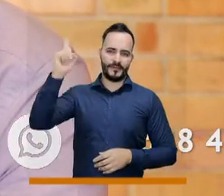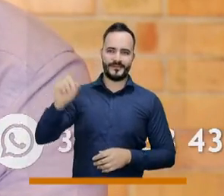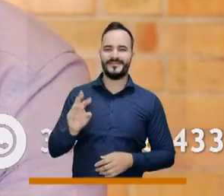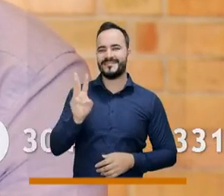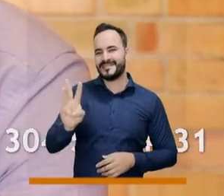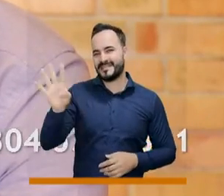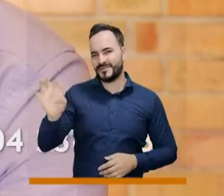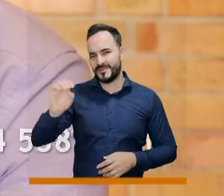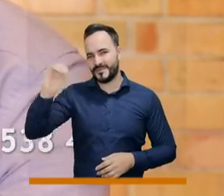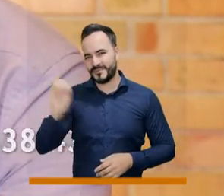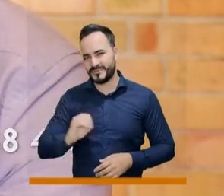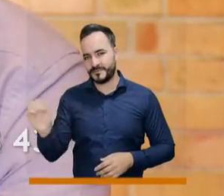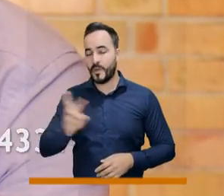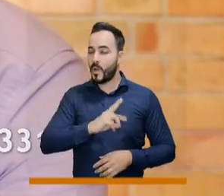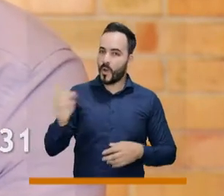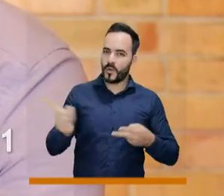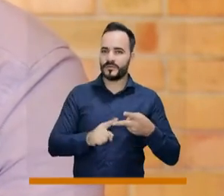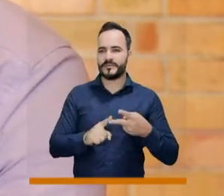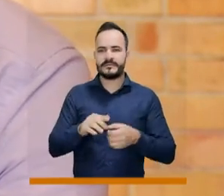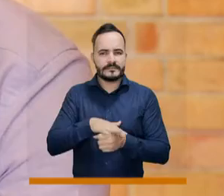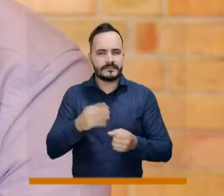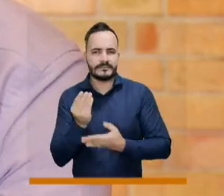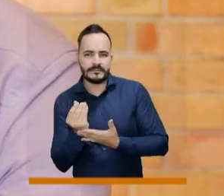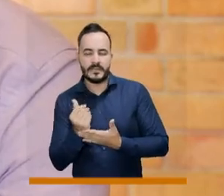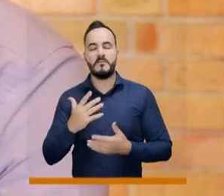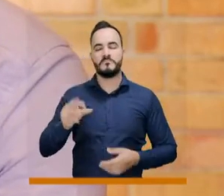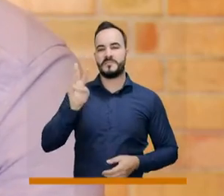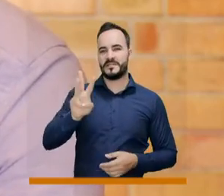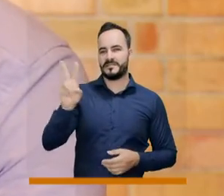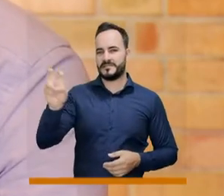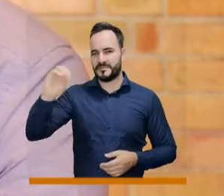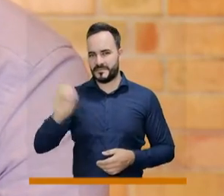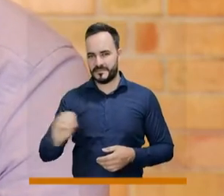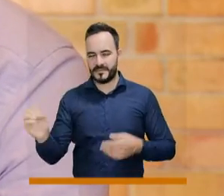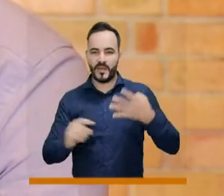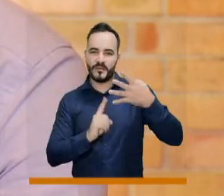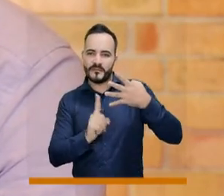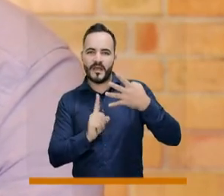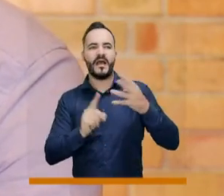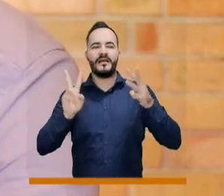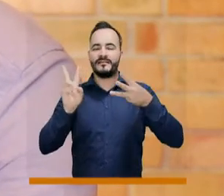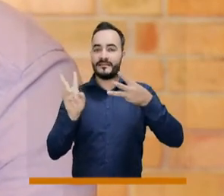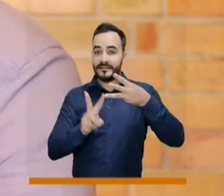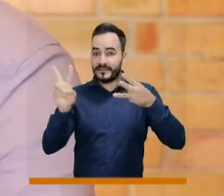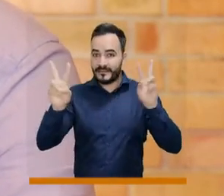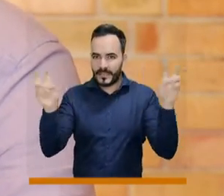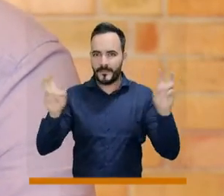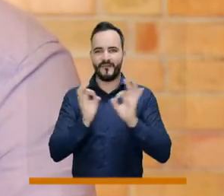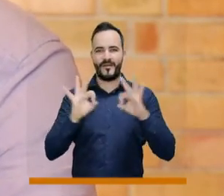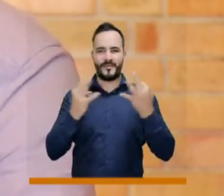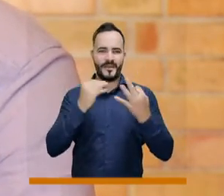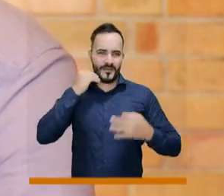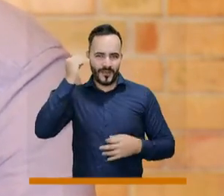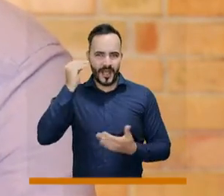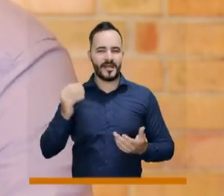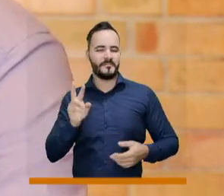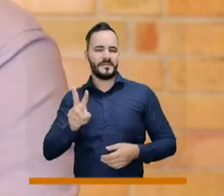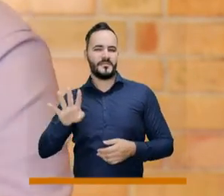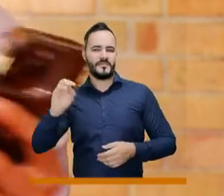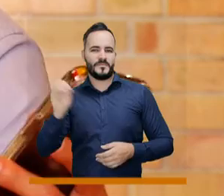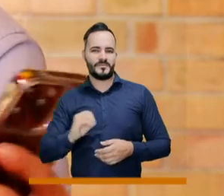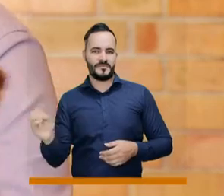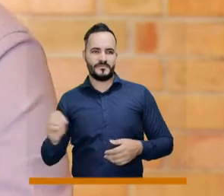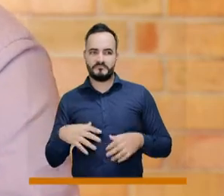los encuestados, situación económica, el 37%, y la familia, el 24%. Muy curioso que la pandemia, estando ahí como